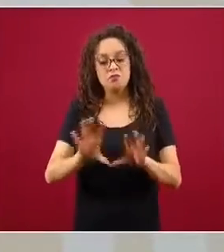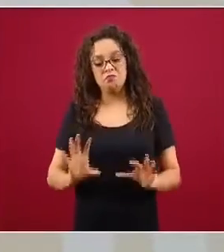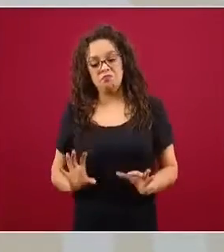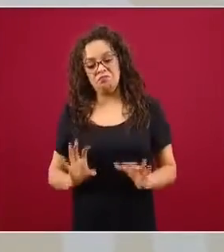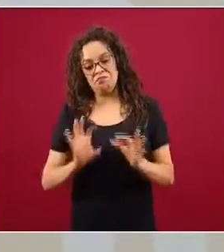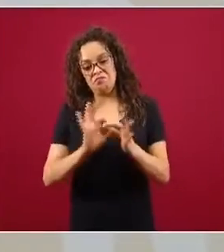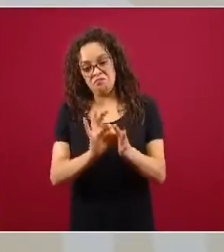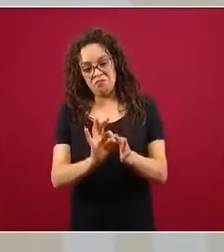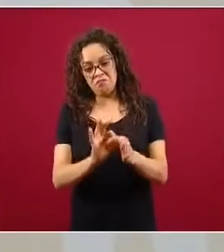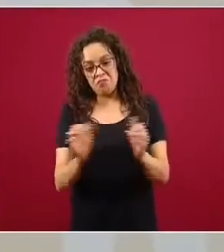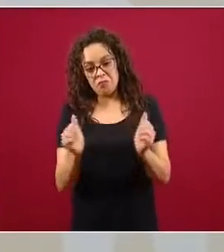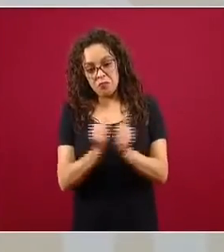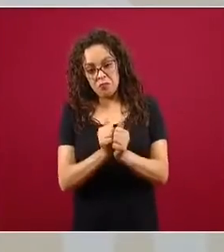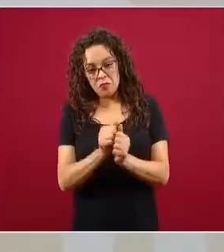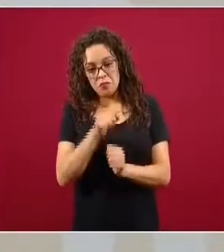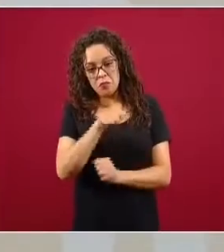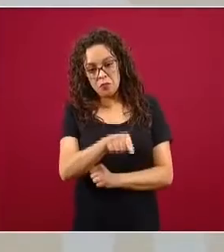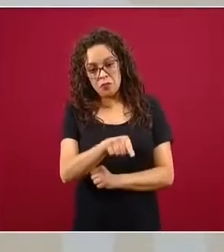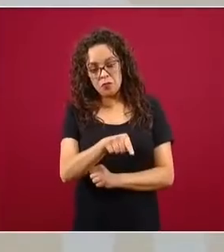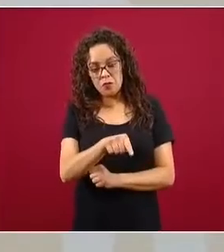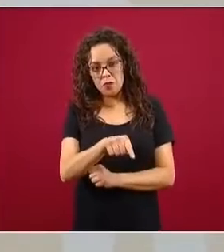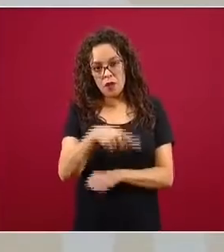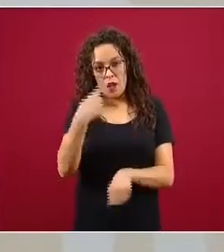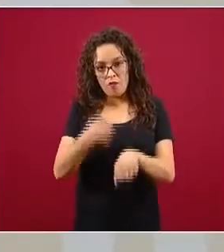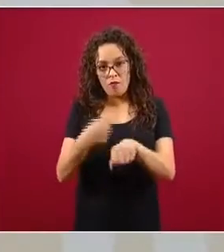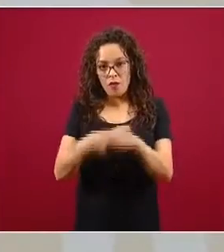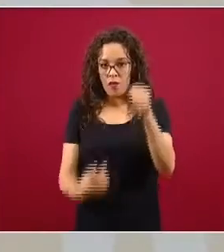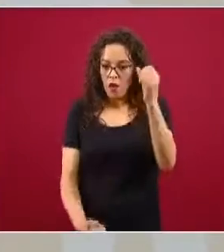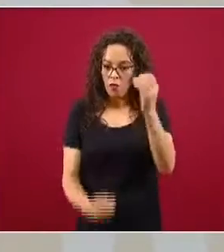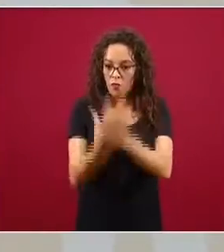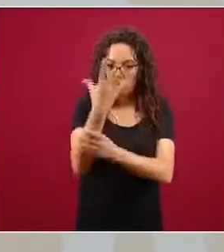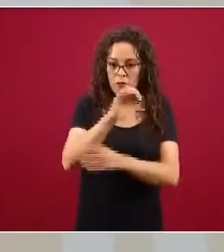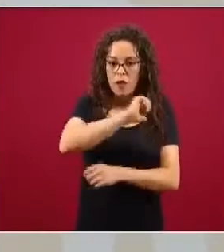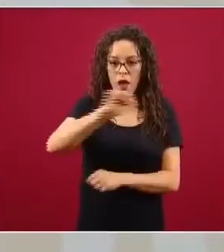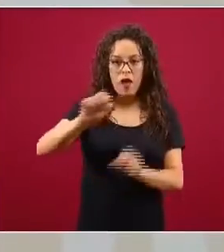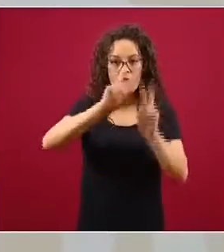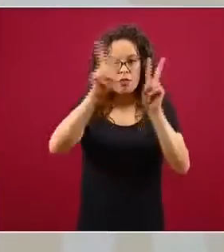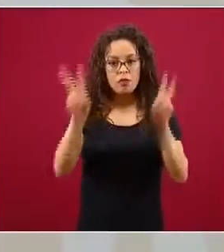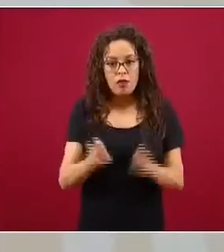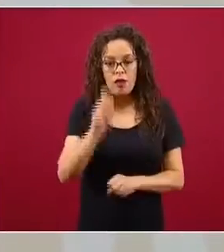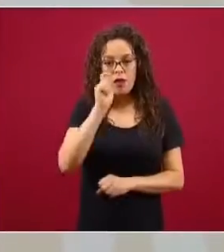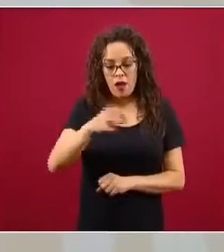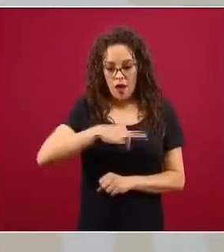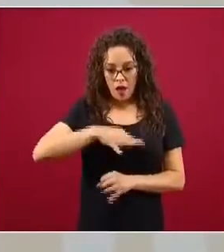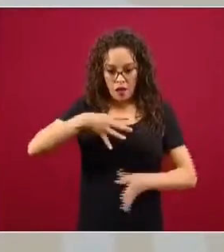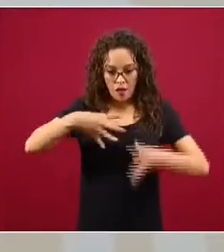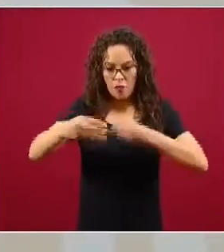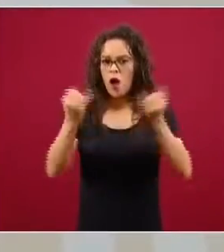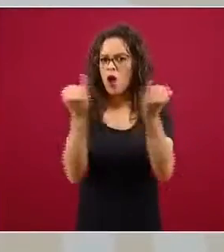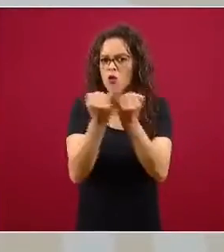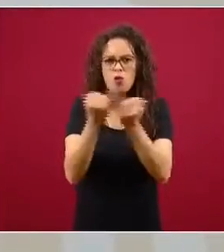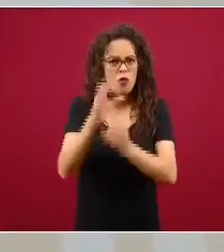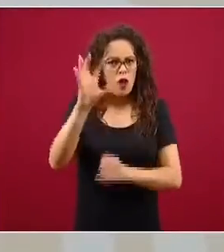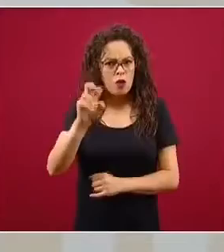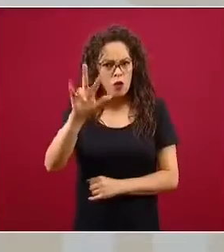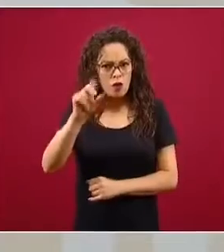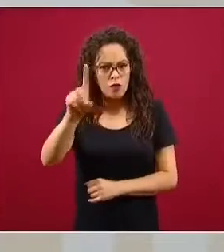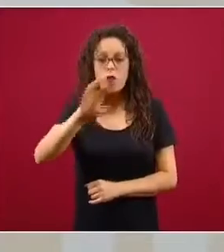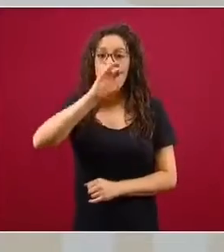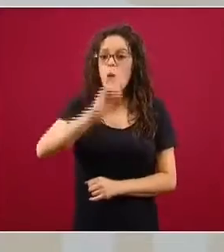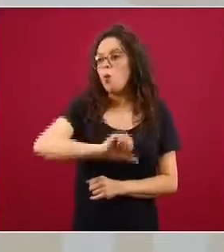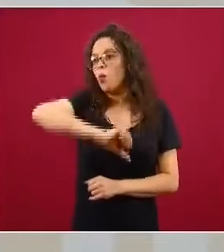con enfermedades emergentes de tipo infeccioso, como el propio COVID o muchas otras